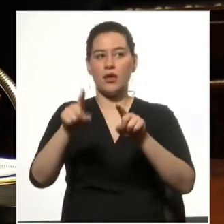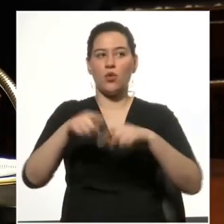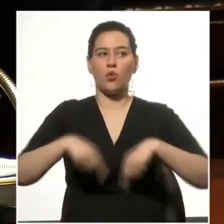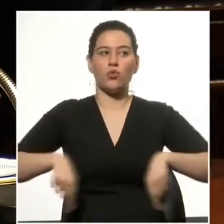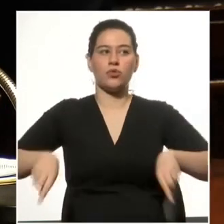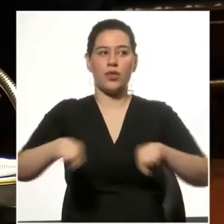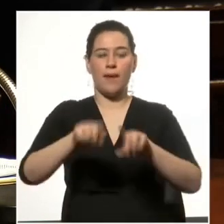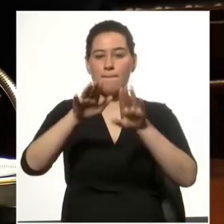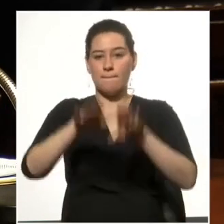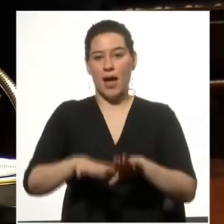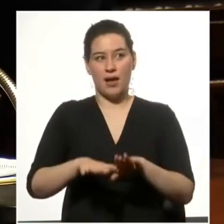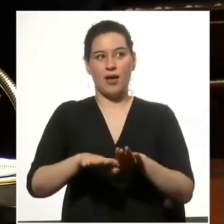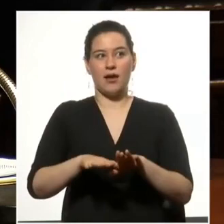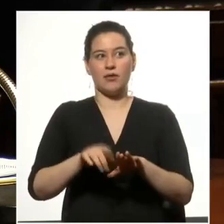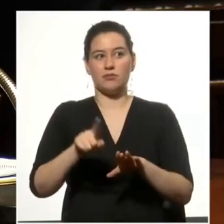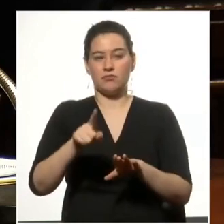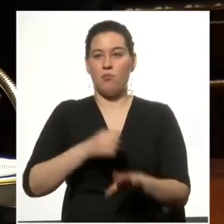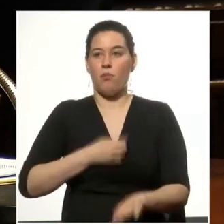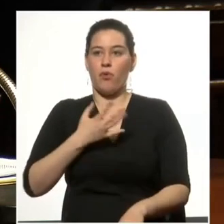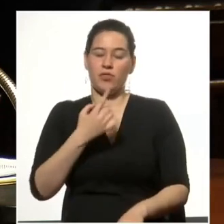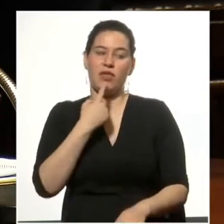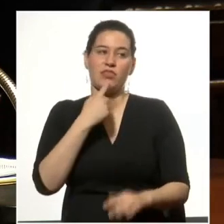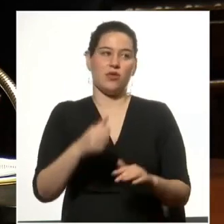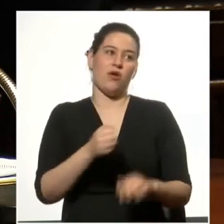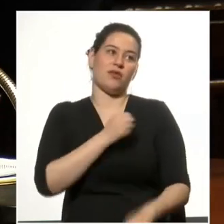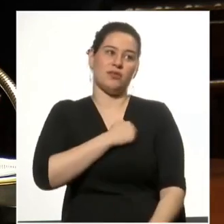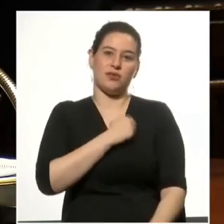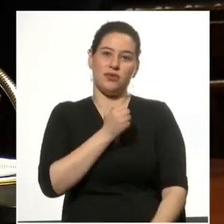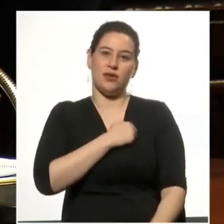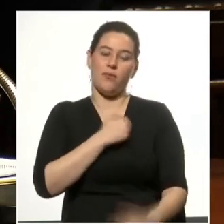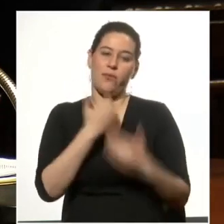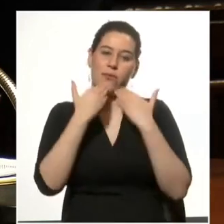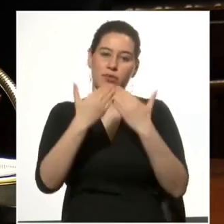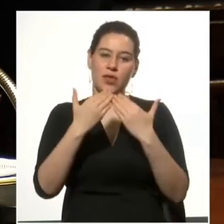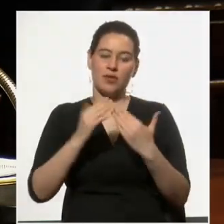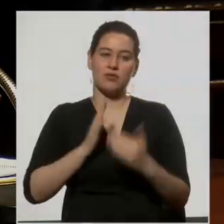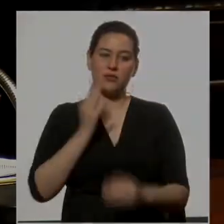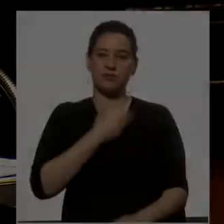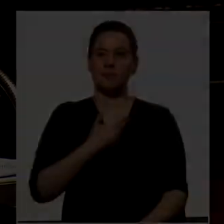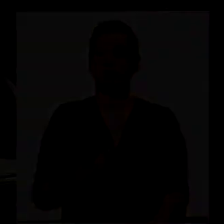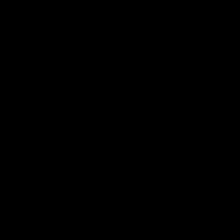presencia soberana, dijo el prócer de la patria. Muchas gracias, señora presidenta.